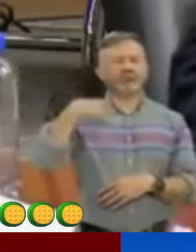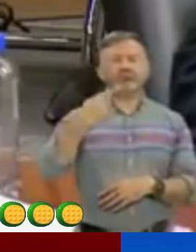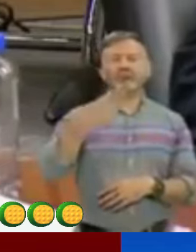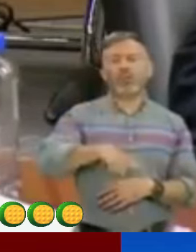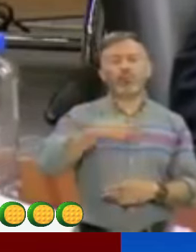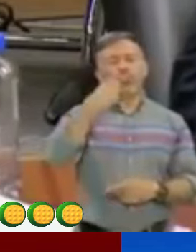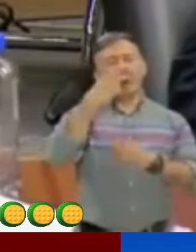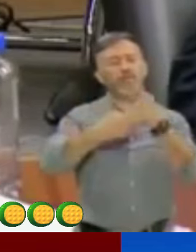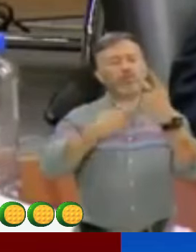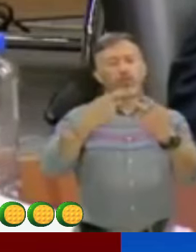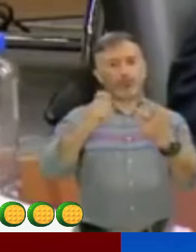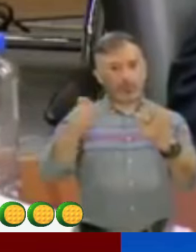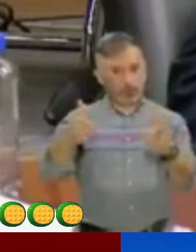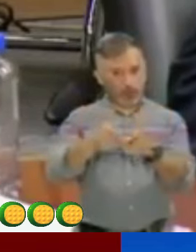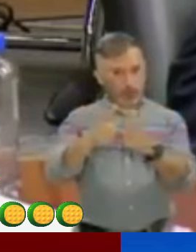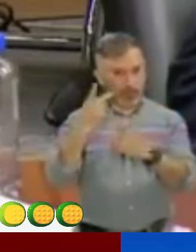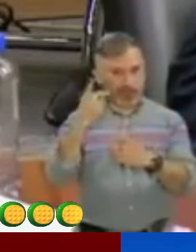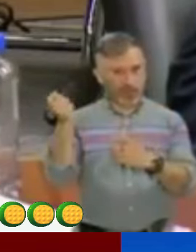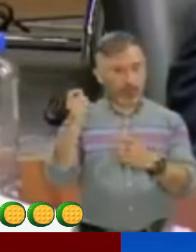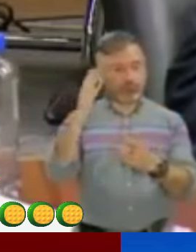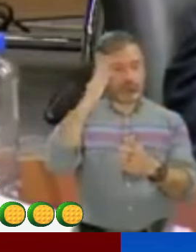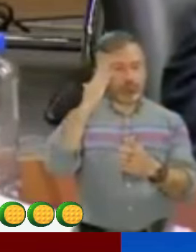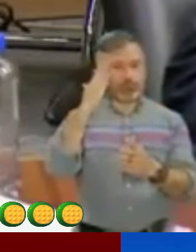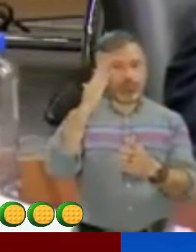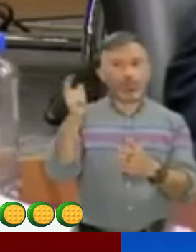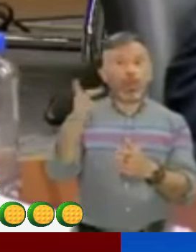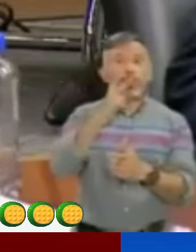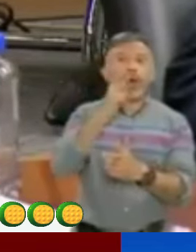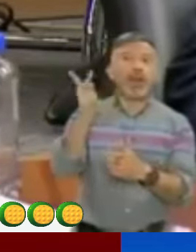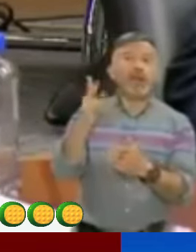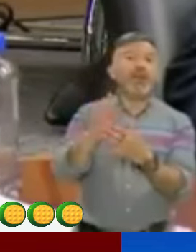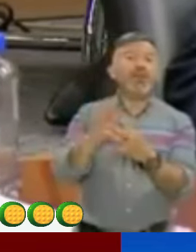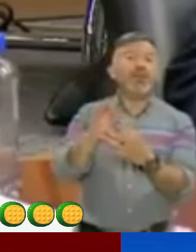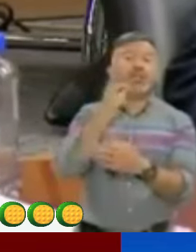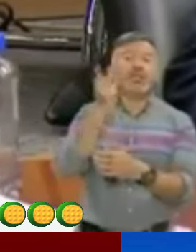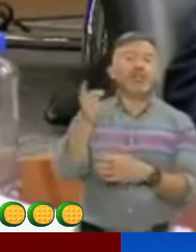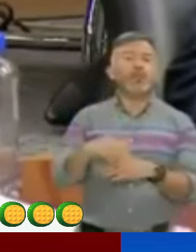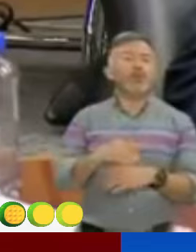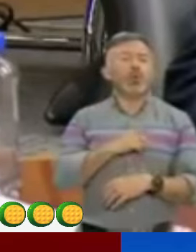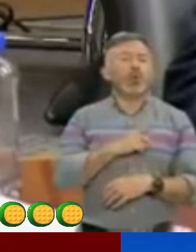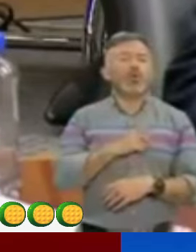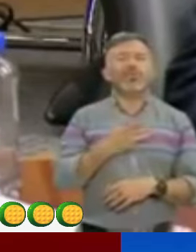partido. Palabras más, palabras menos, decía, Solá ya tiene la mitad.